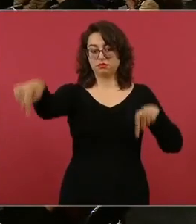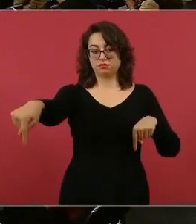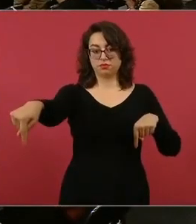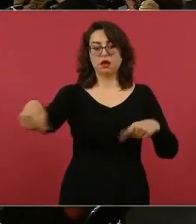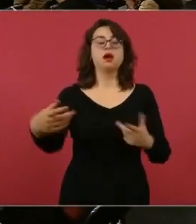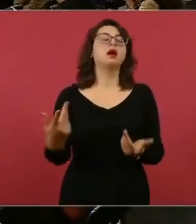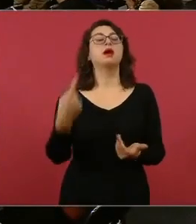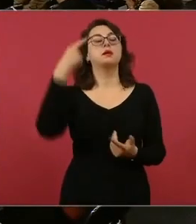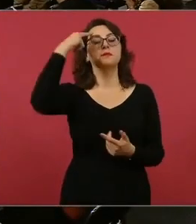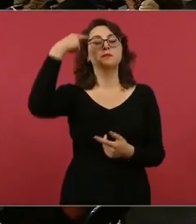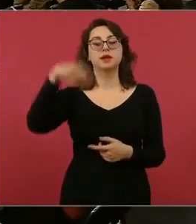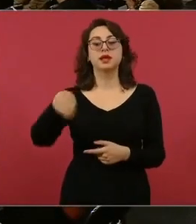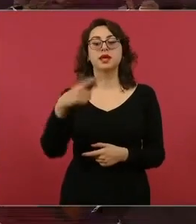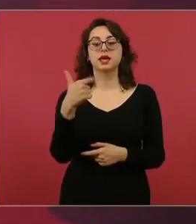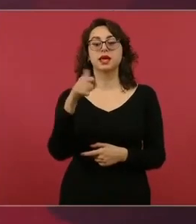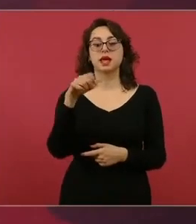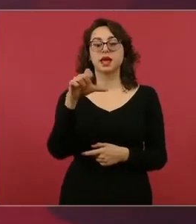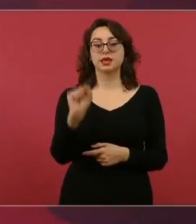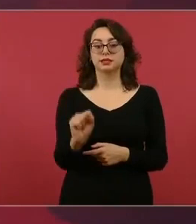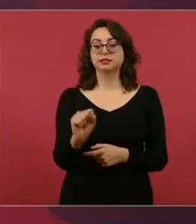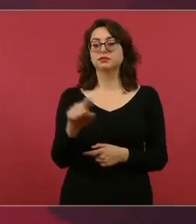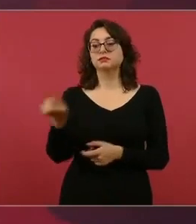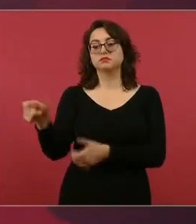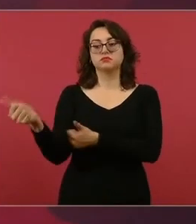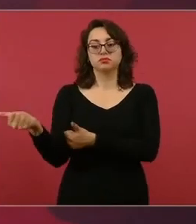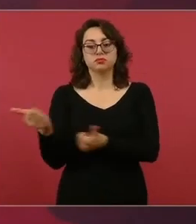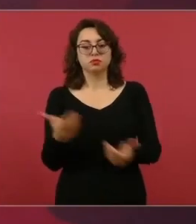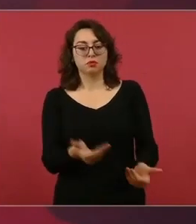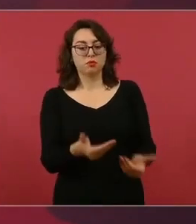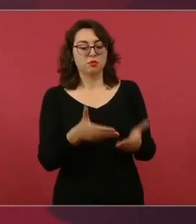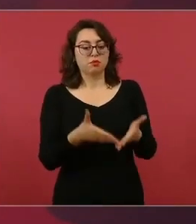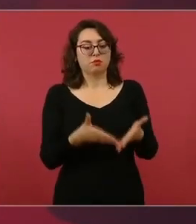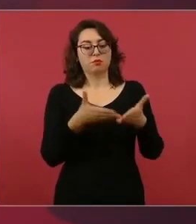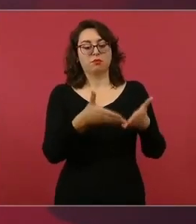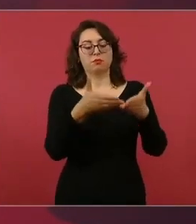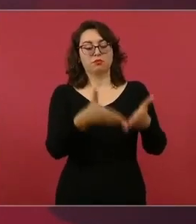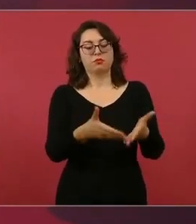congelar el gas y llevarlo en barcos a